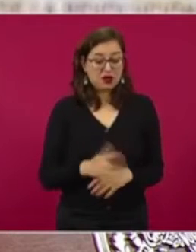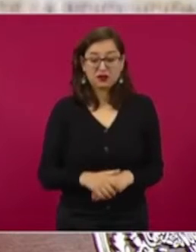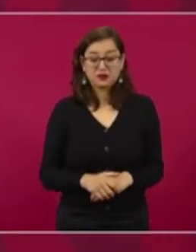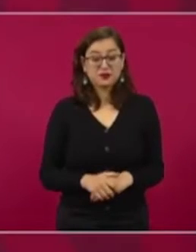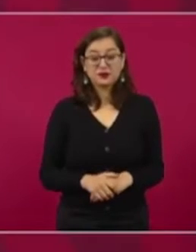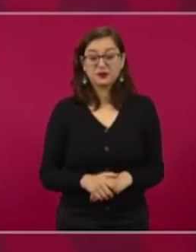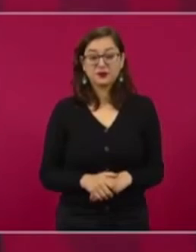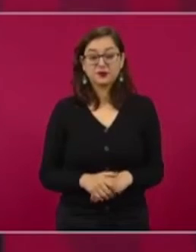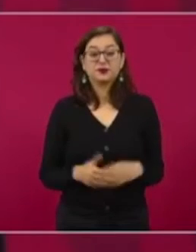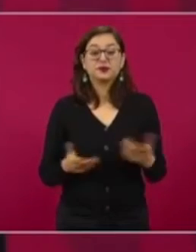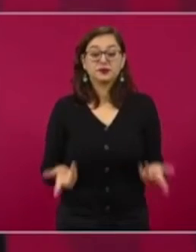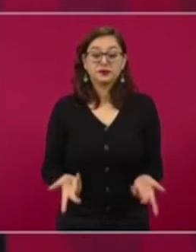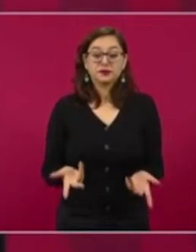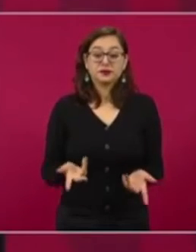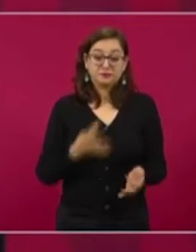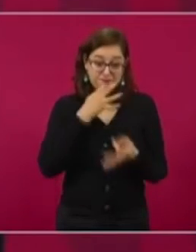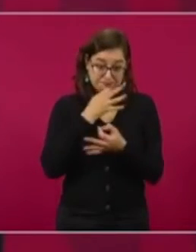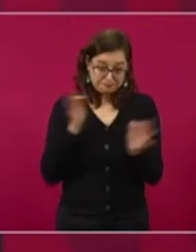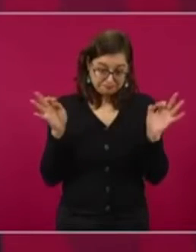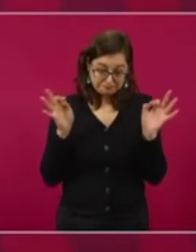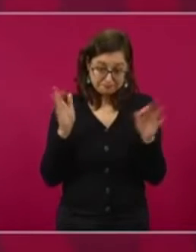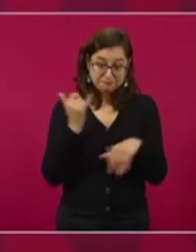Todo esto para información general,